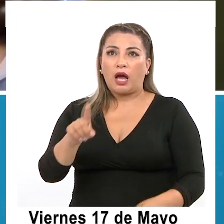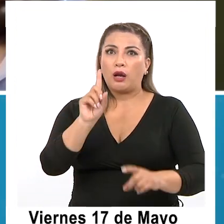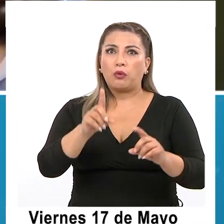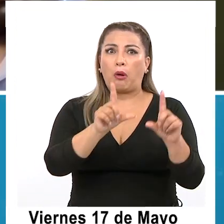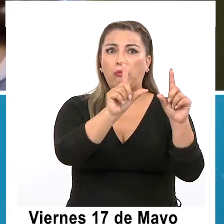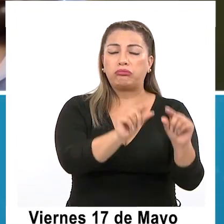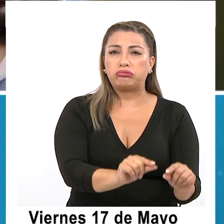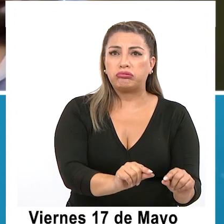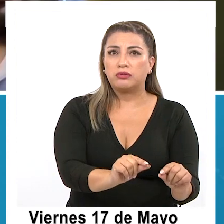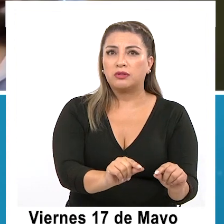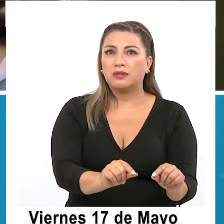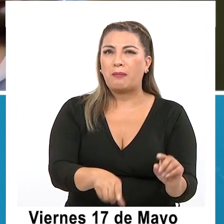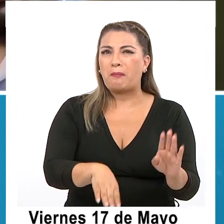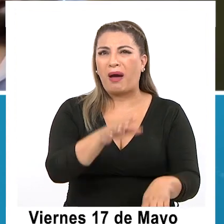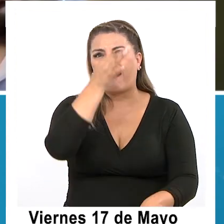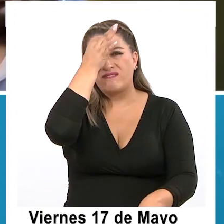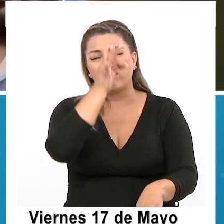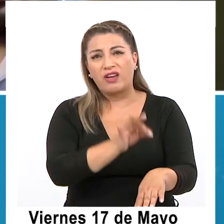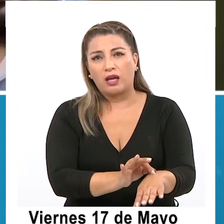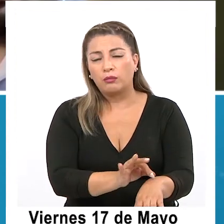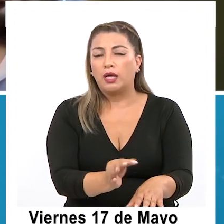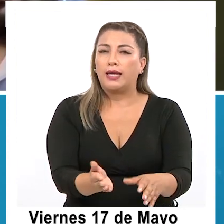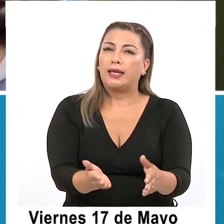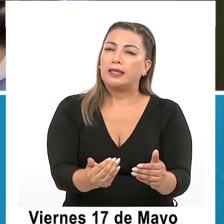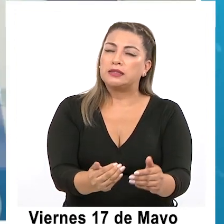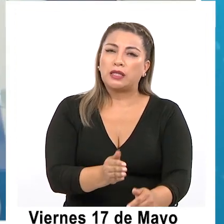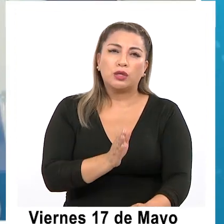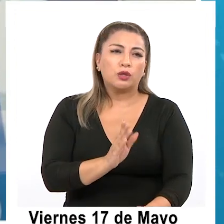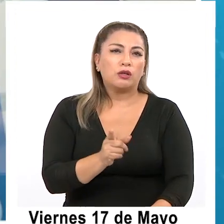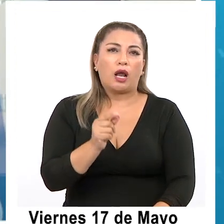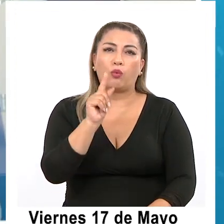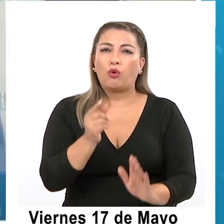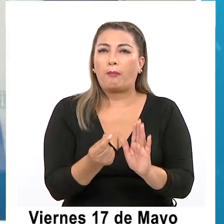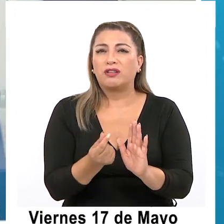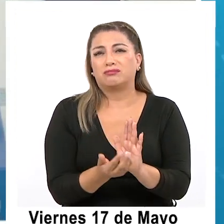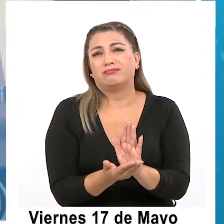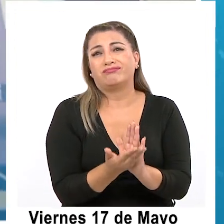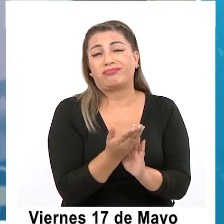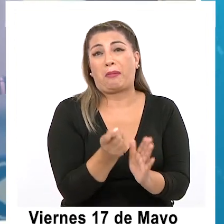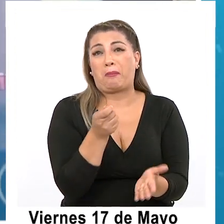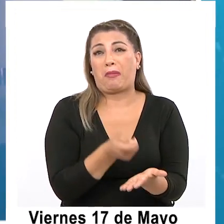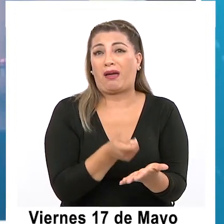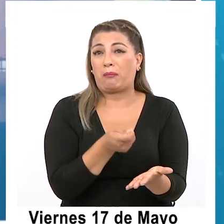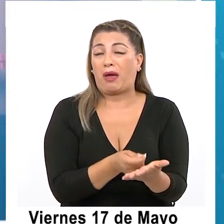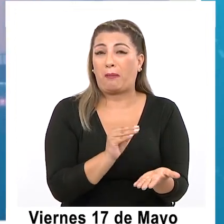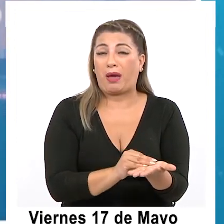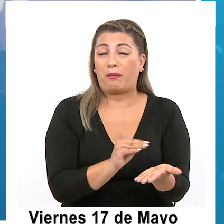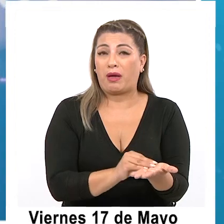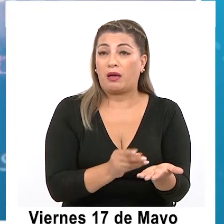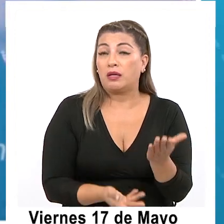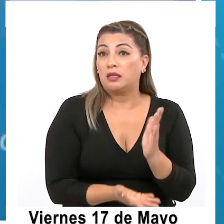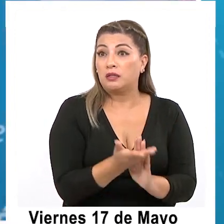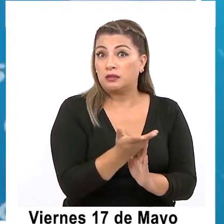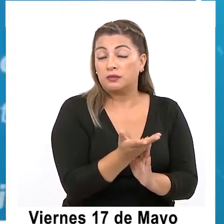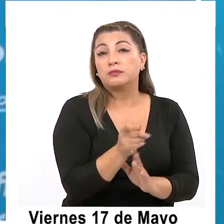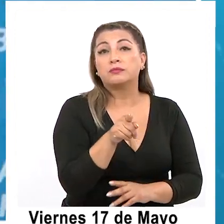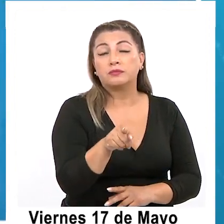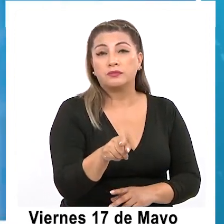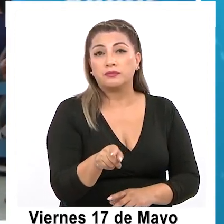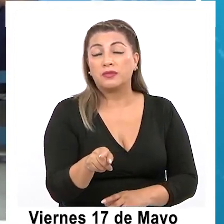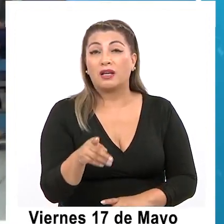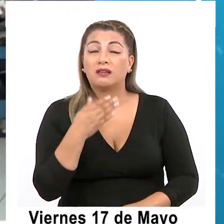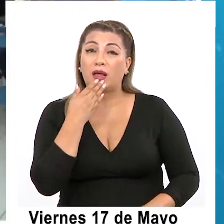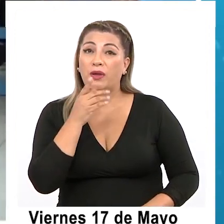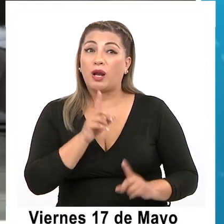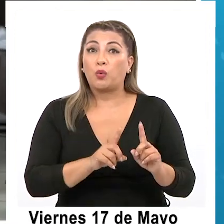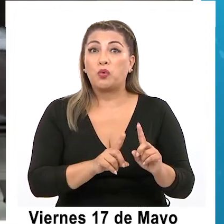más años, con más patología, que van a tener que seguir subiendo los precios y pagando más por la misma atención, o que van a tener que verse